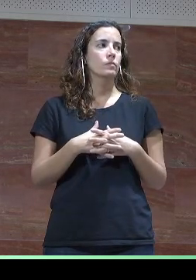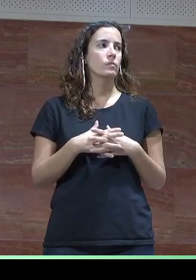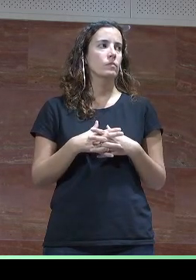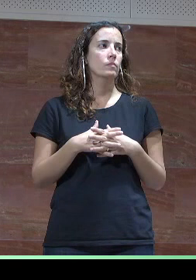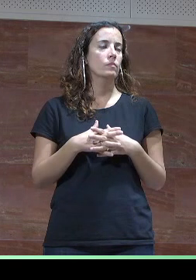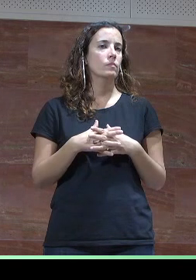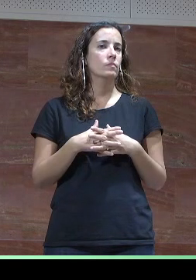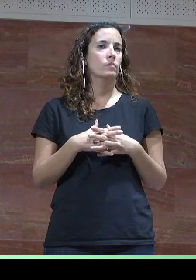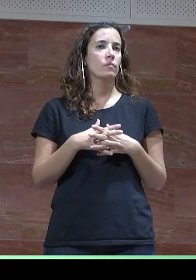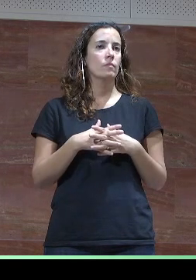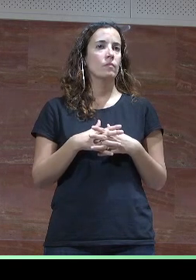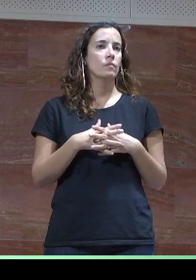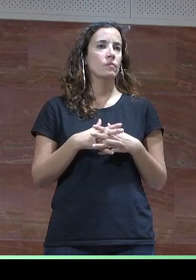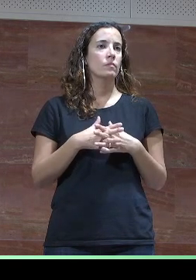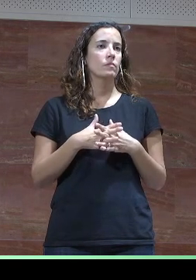Claro.